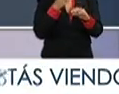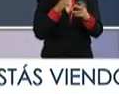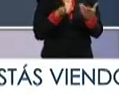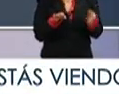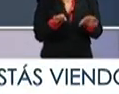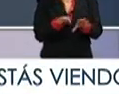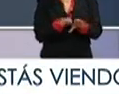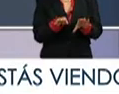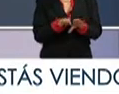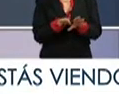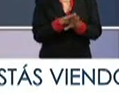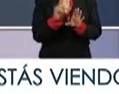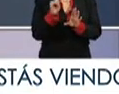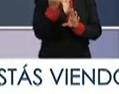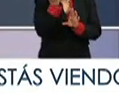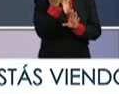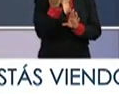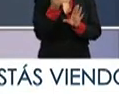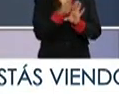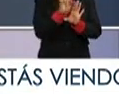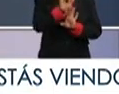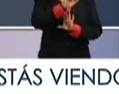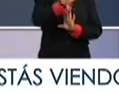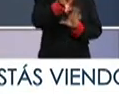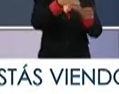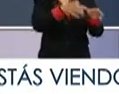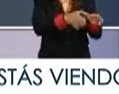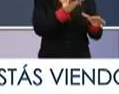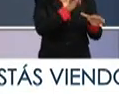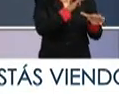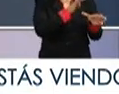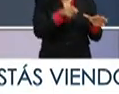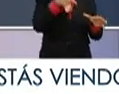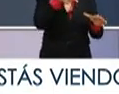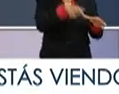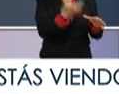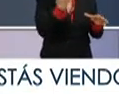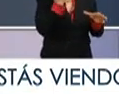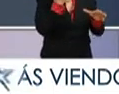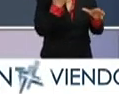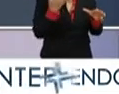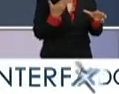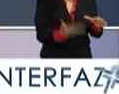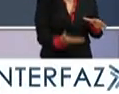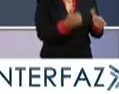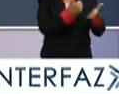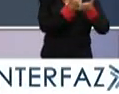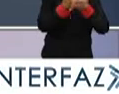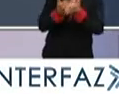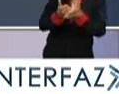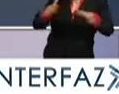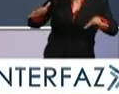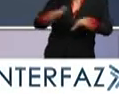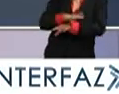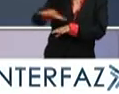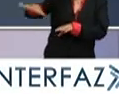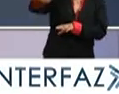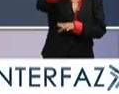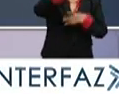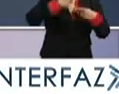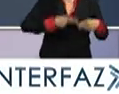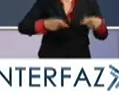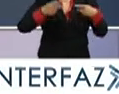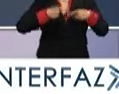forma técnicamente profesional tiene la capacidad de modificar las actitudes y los